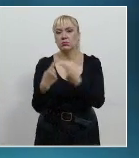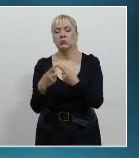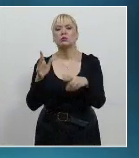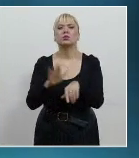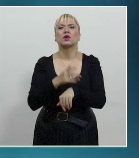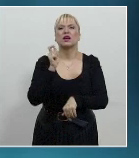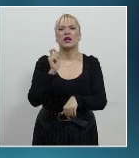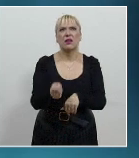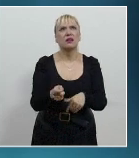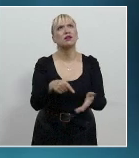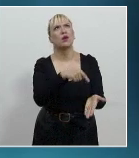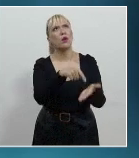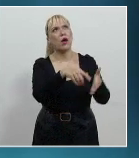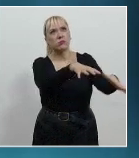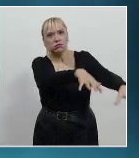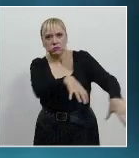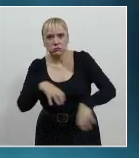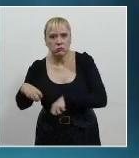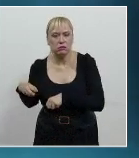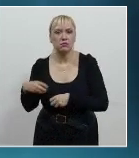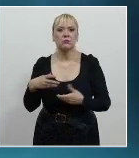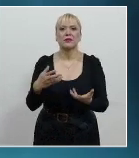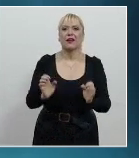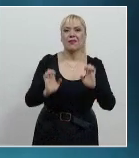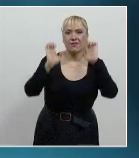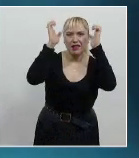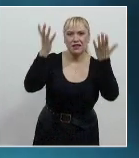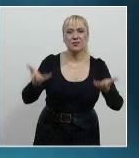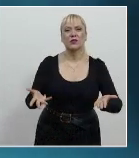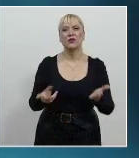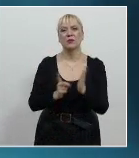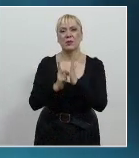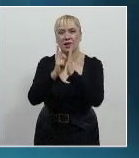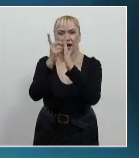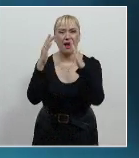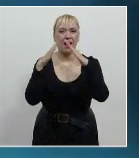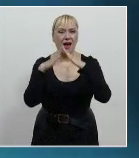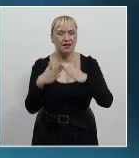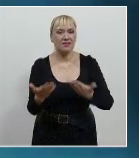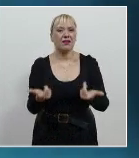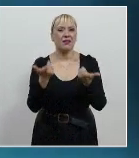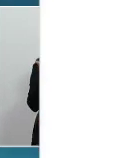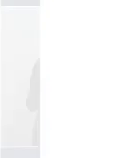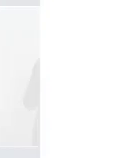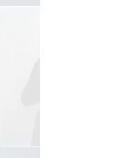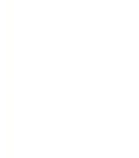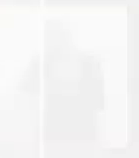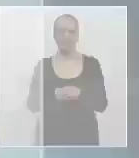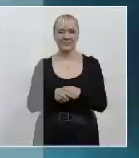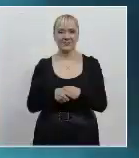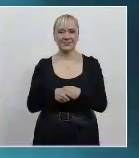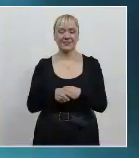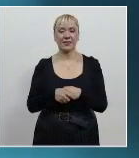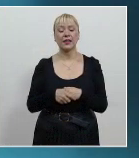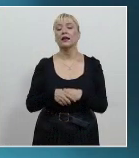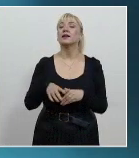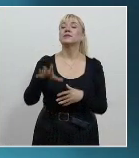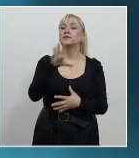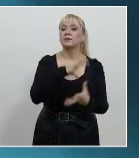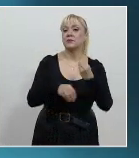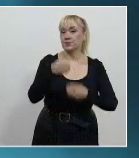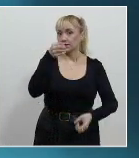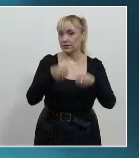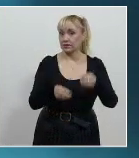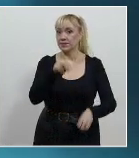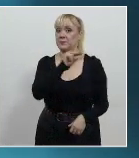competencia laboral por razón de fuero, aumento de pensiones y prescripción para reclamar diferencias en el pago de aguinaldo. En cuanto a los